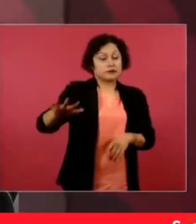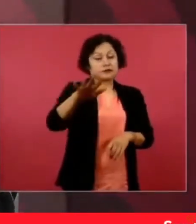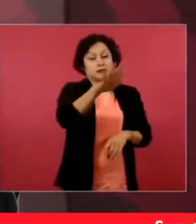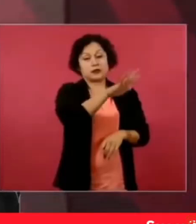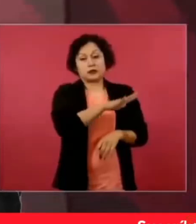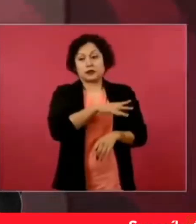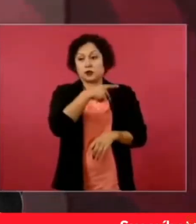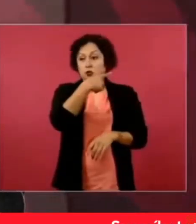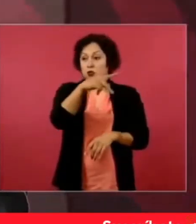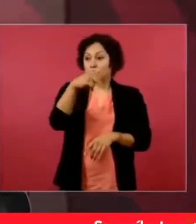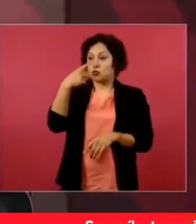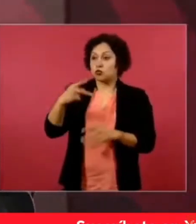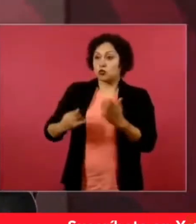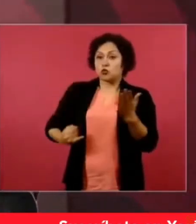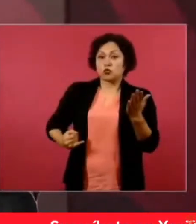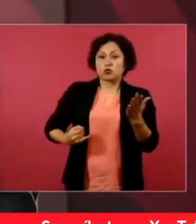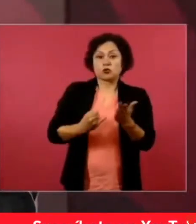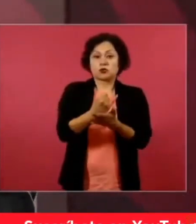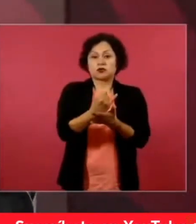de manera ejemplar.